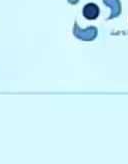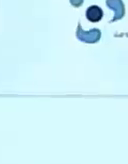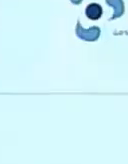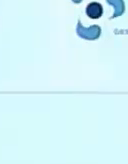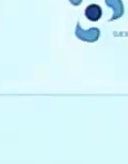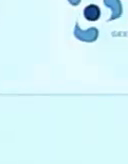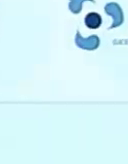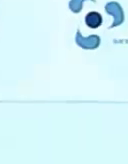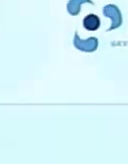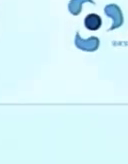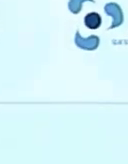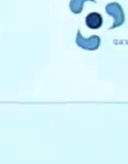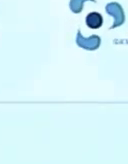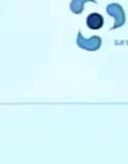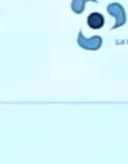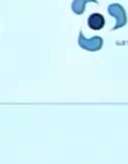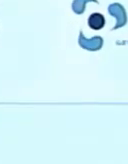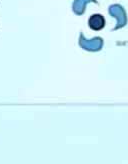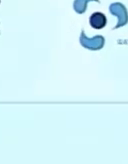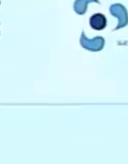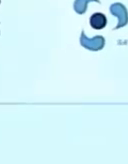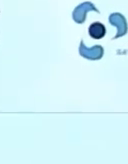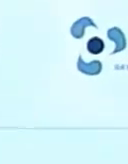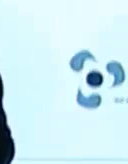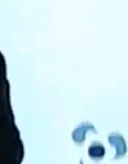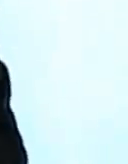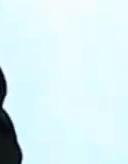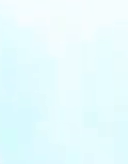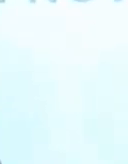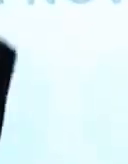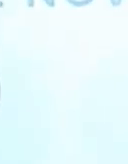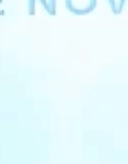auditor superior de la Federación.